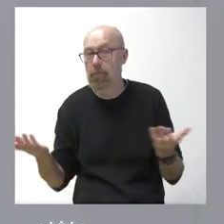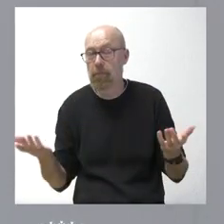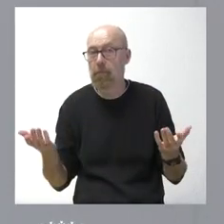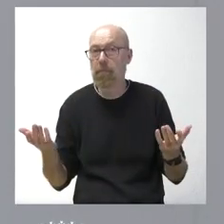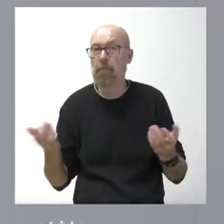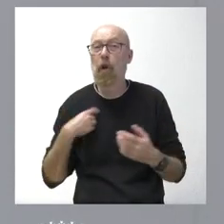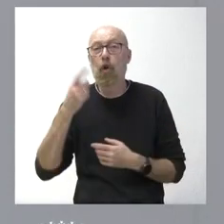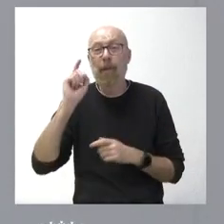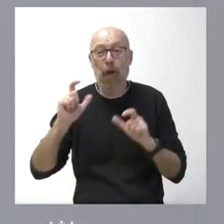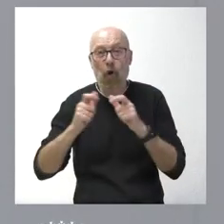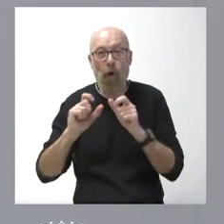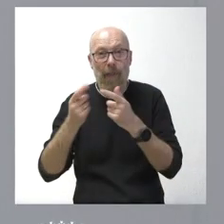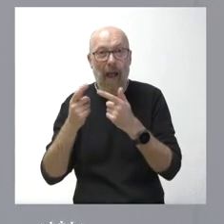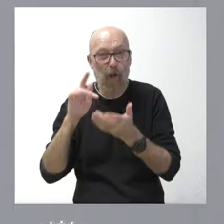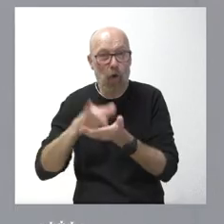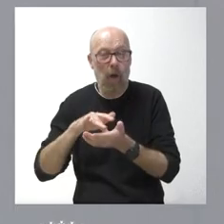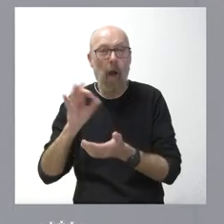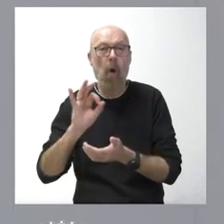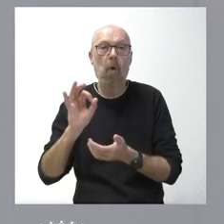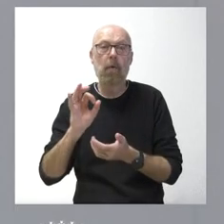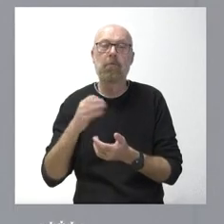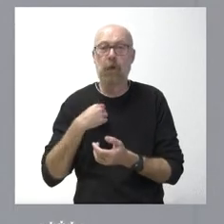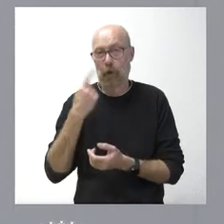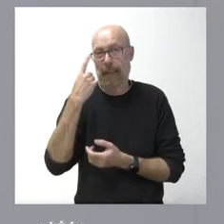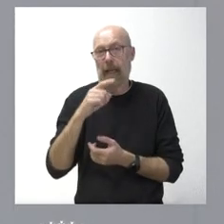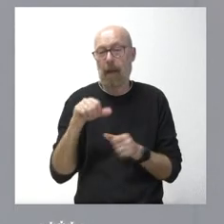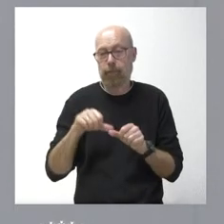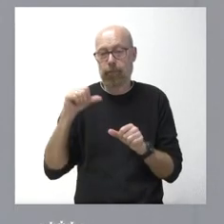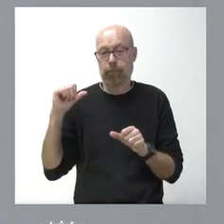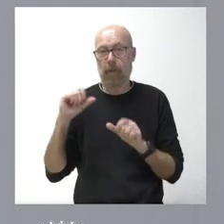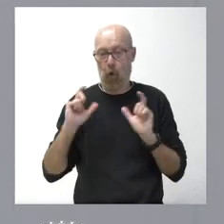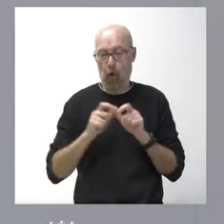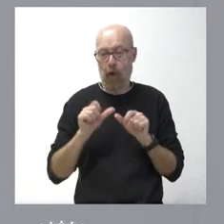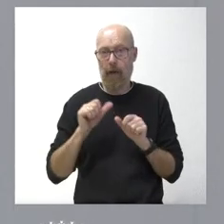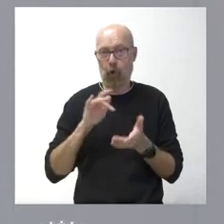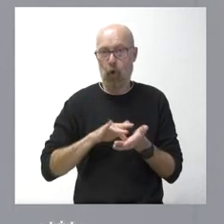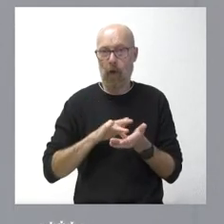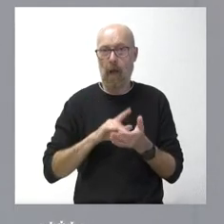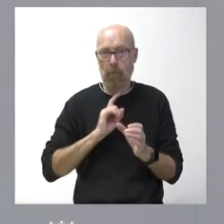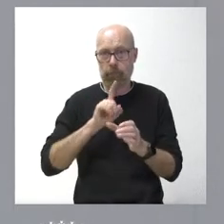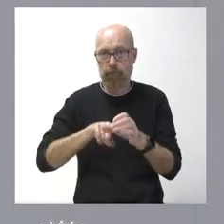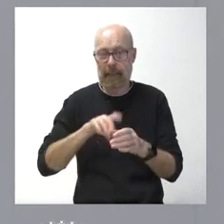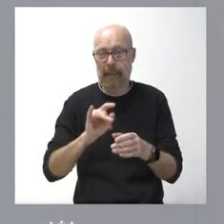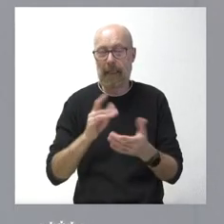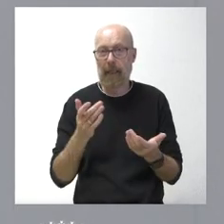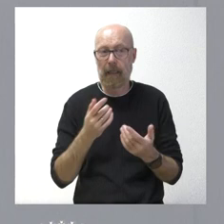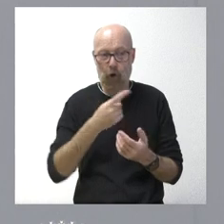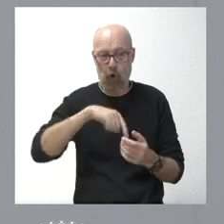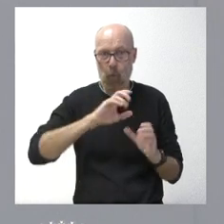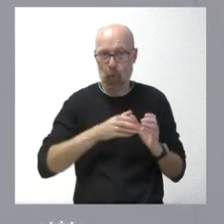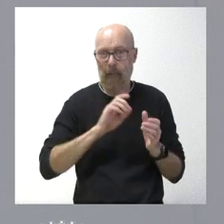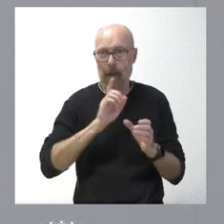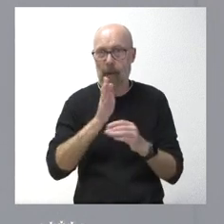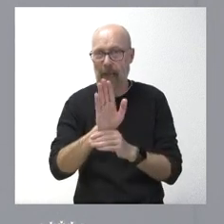reunión oficial Yo entiendo que en otras reuniones sí que hemos tenido la ocasión de asistir y lógicamente